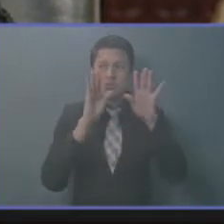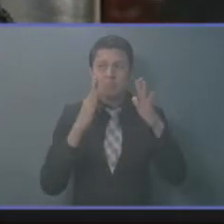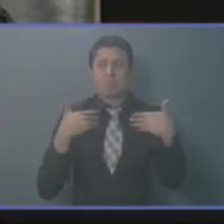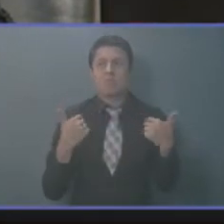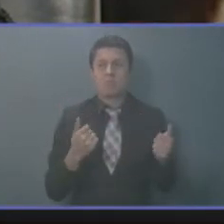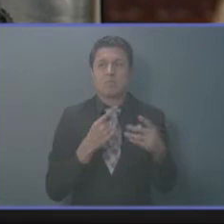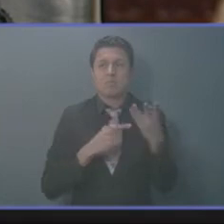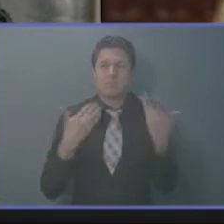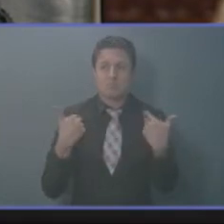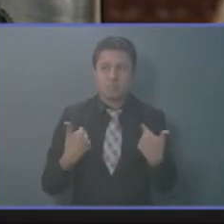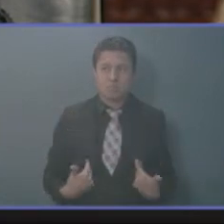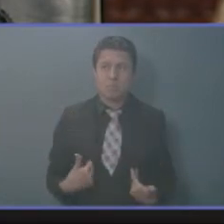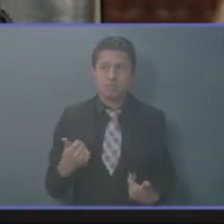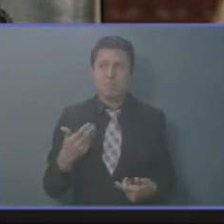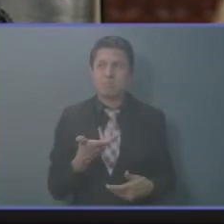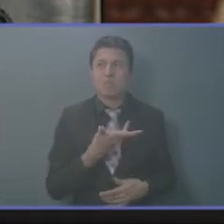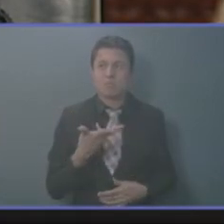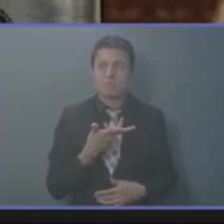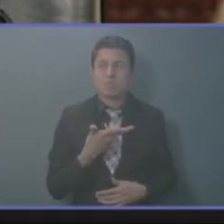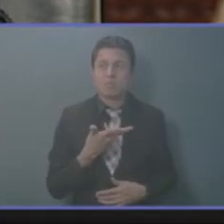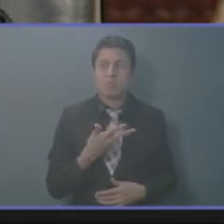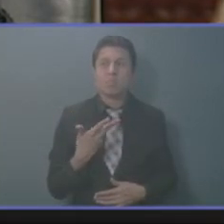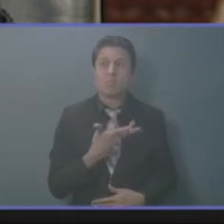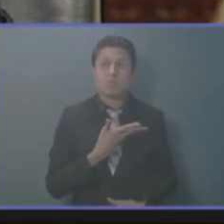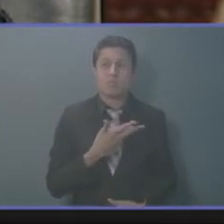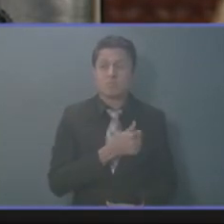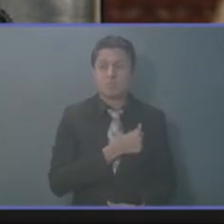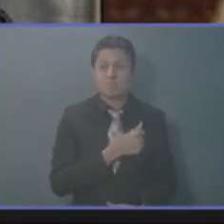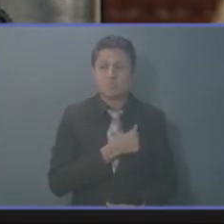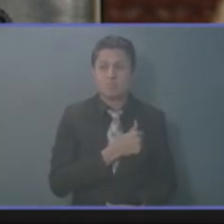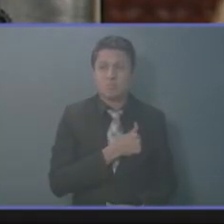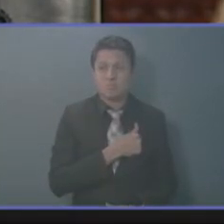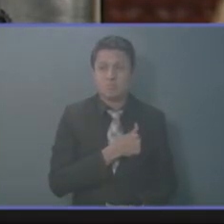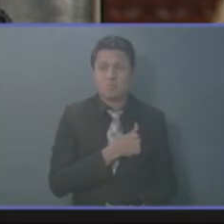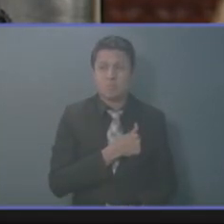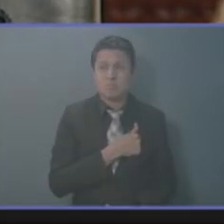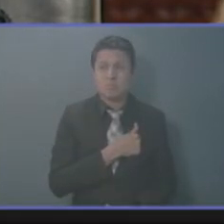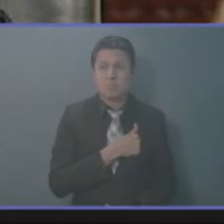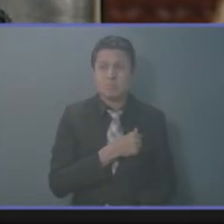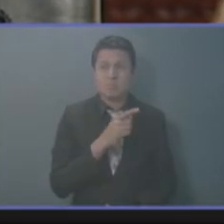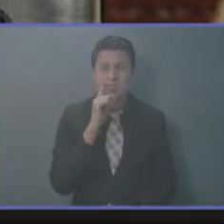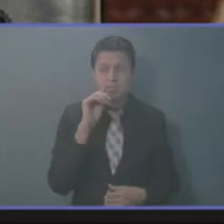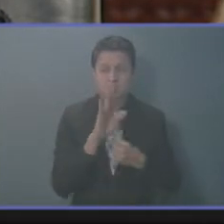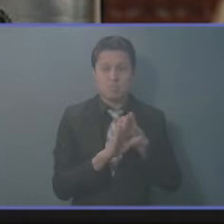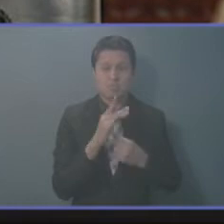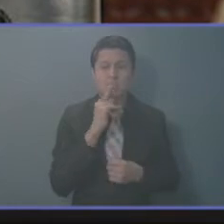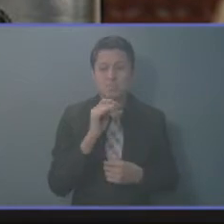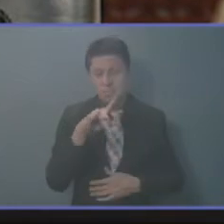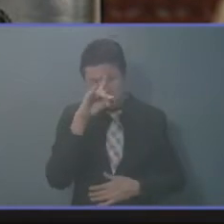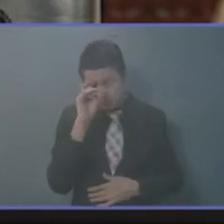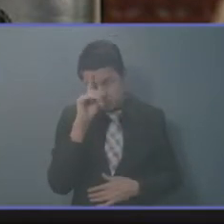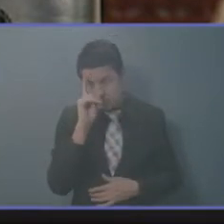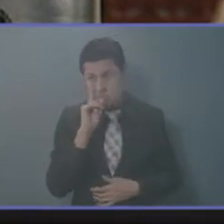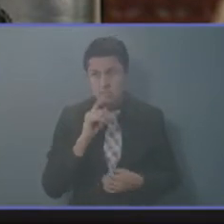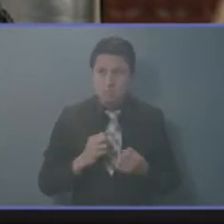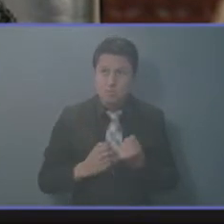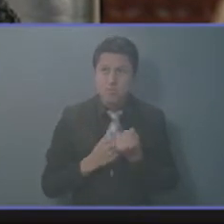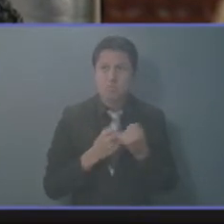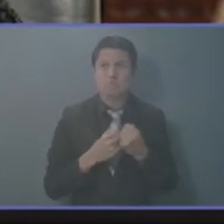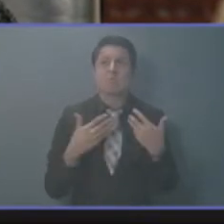derecho humano y un bien común. Por tanto, estamos obligados jurídica y moralmente a dar protección a quienes trabajan brindando la